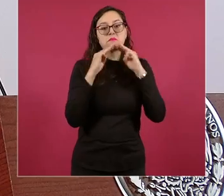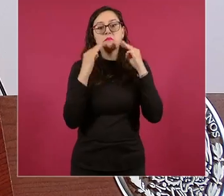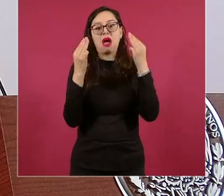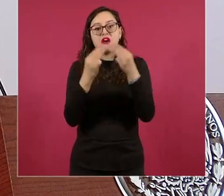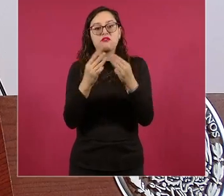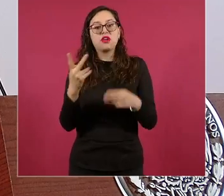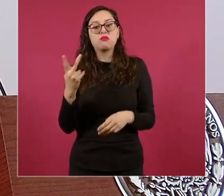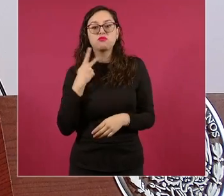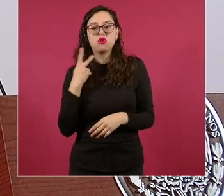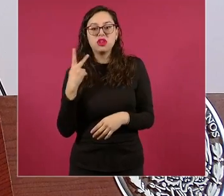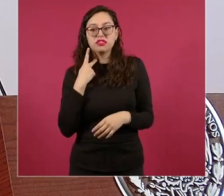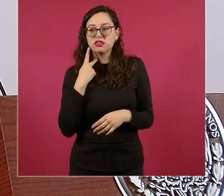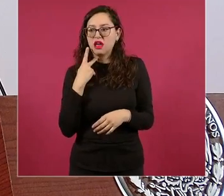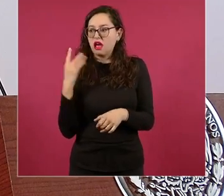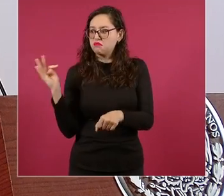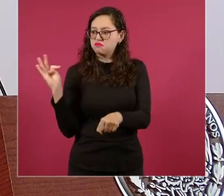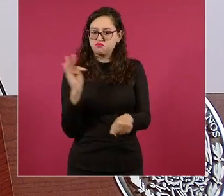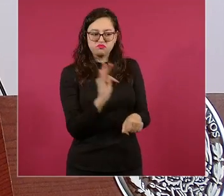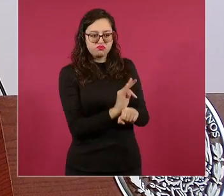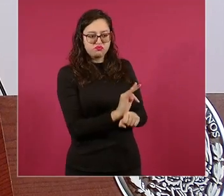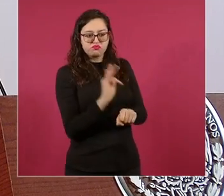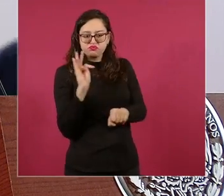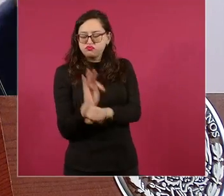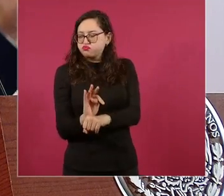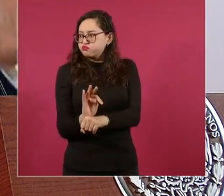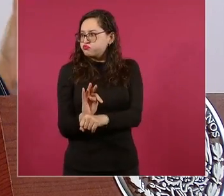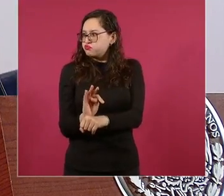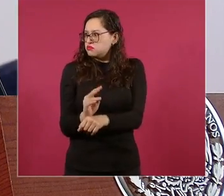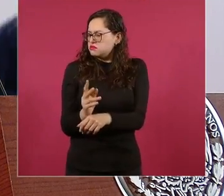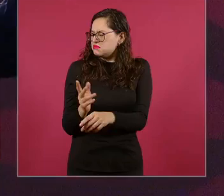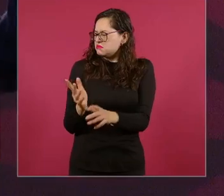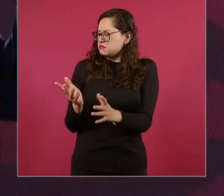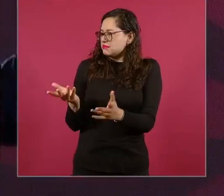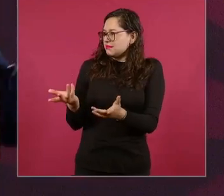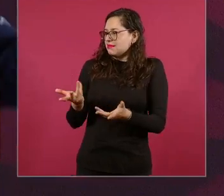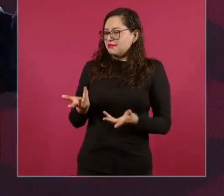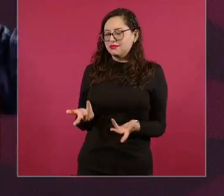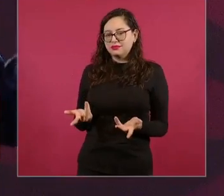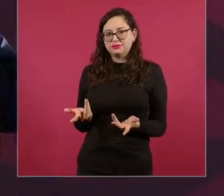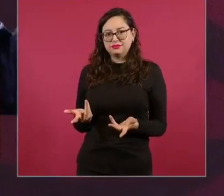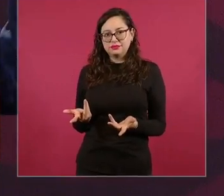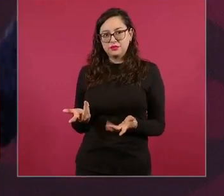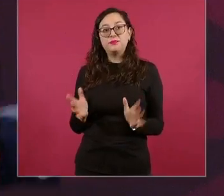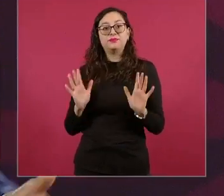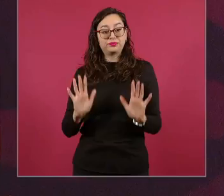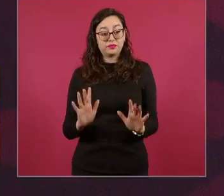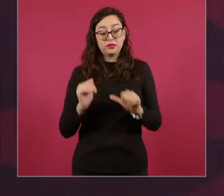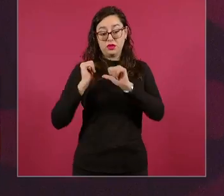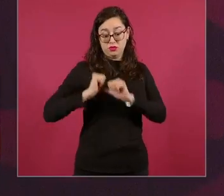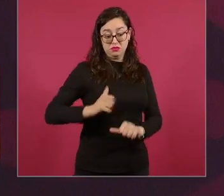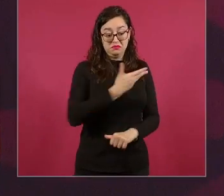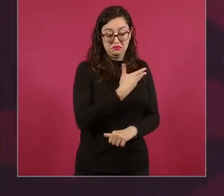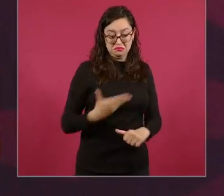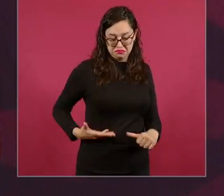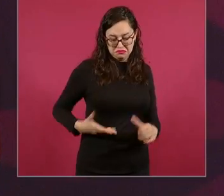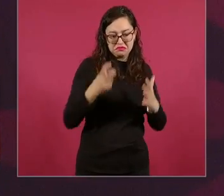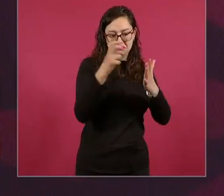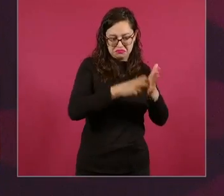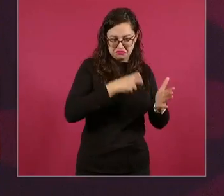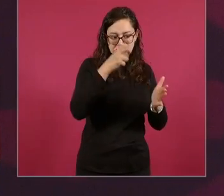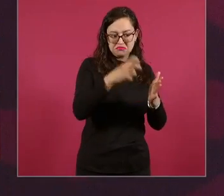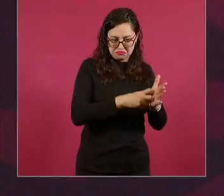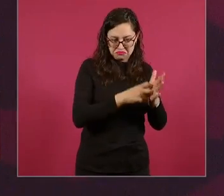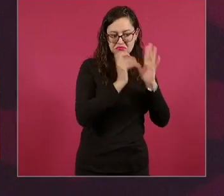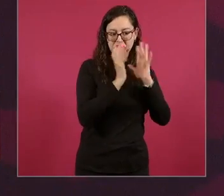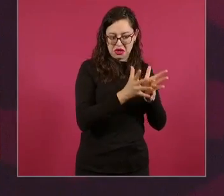Legislativo, pero falta limpiar el Poder